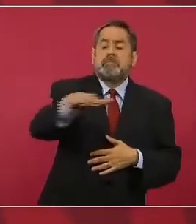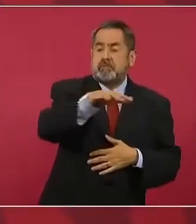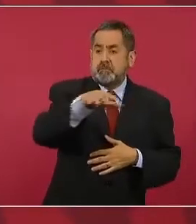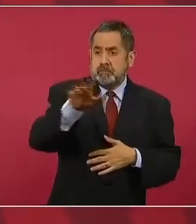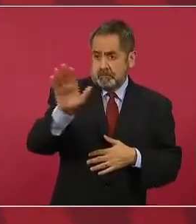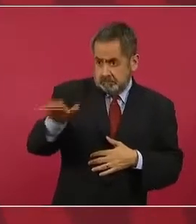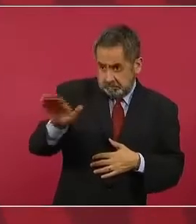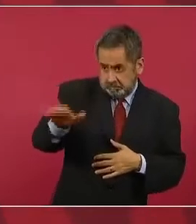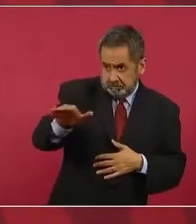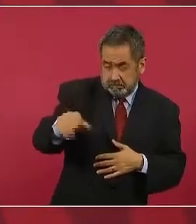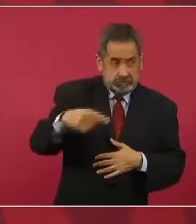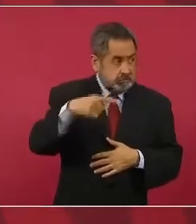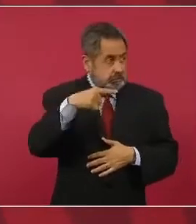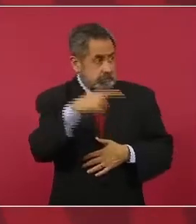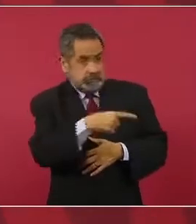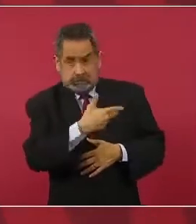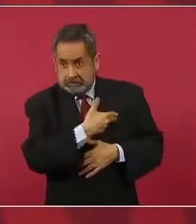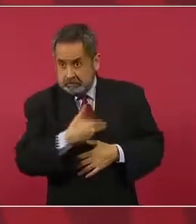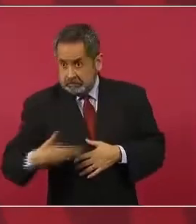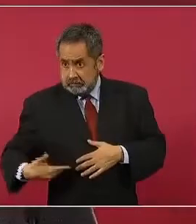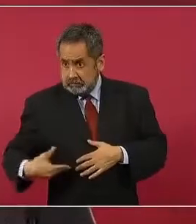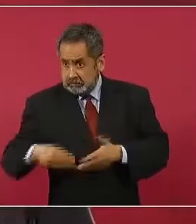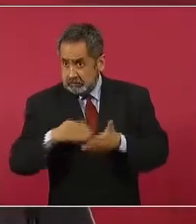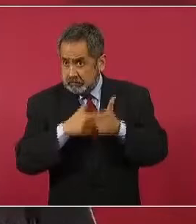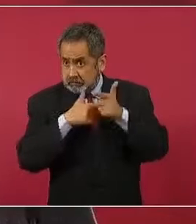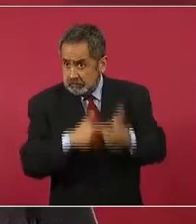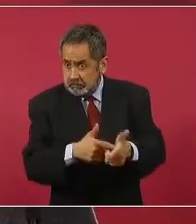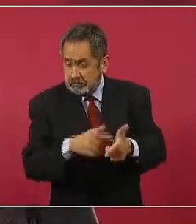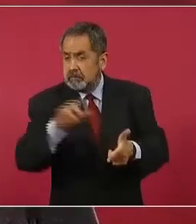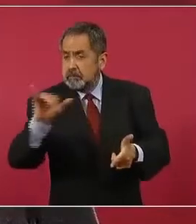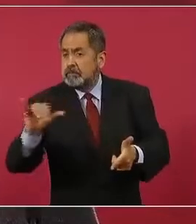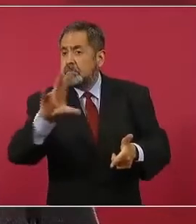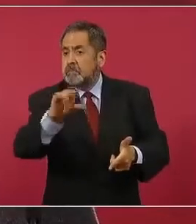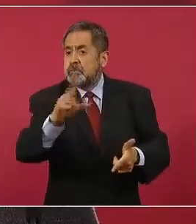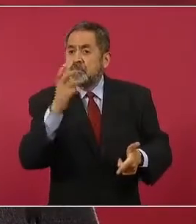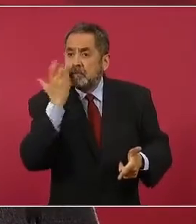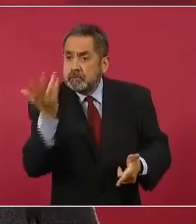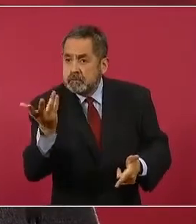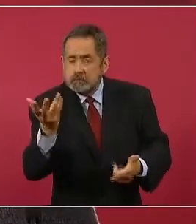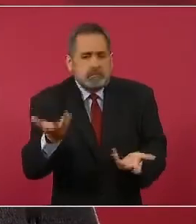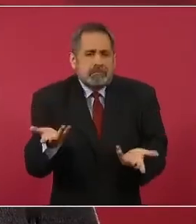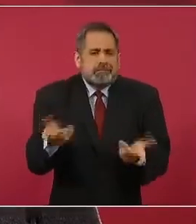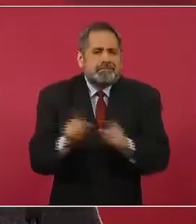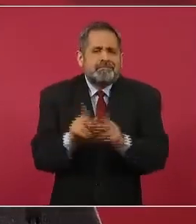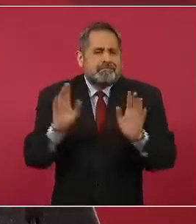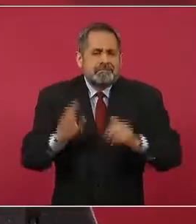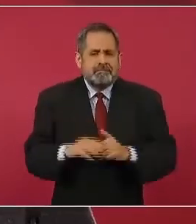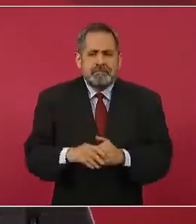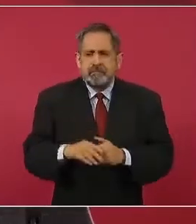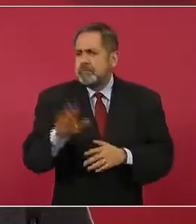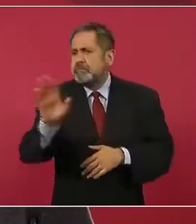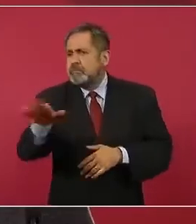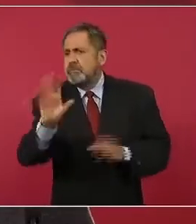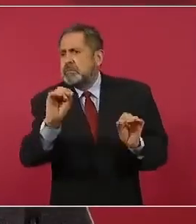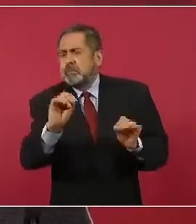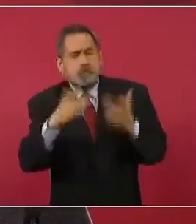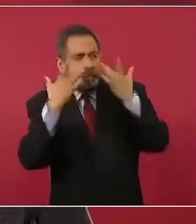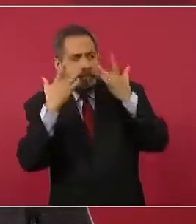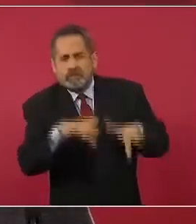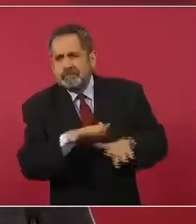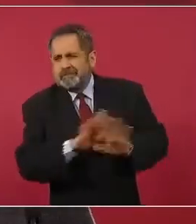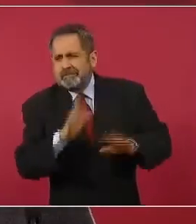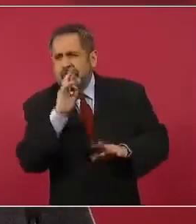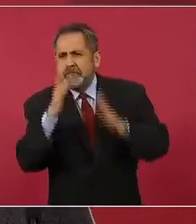desnaturaliza el ejercicio que es una revocación como tal. Sí, es un asunto, yo diría, de